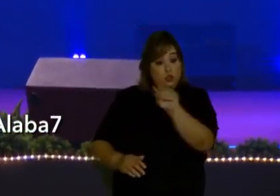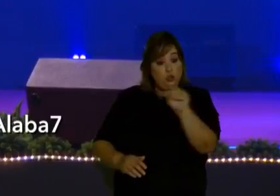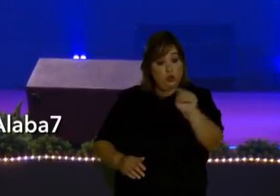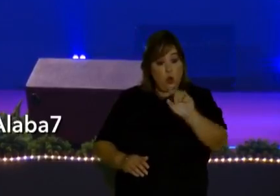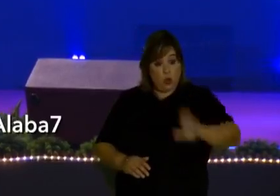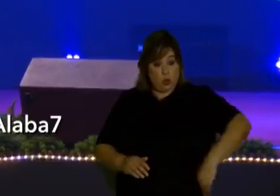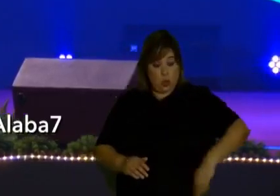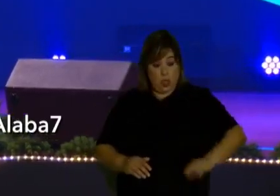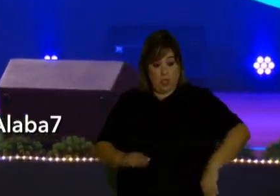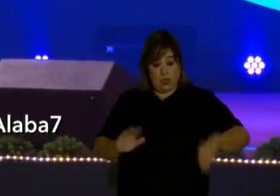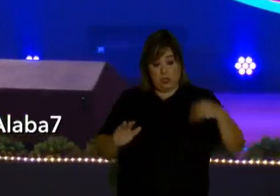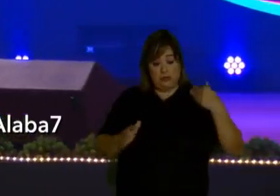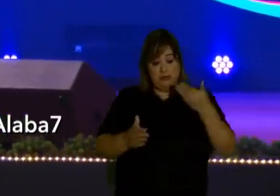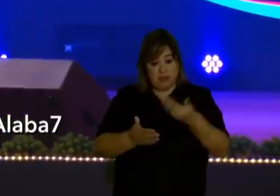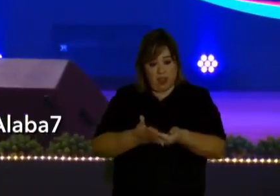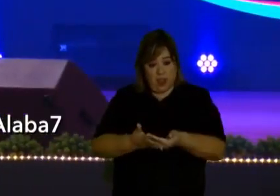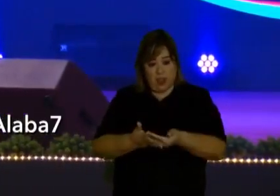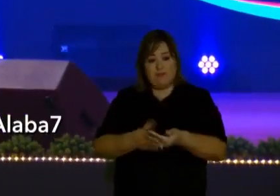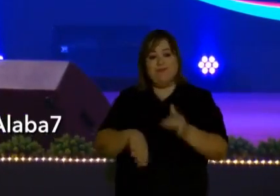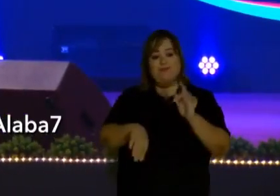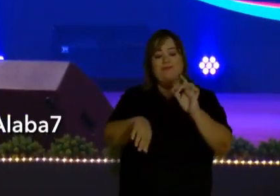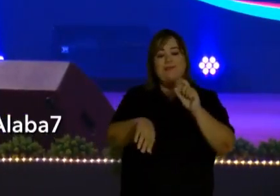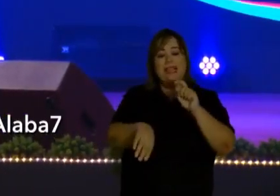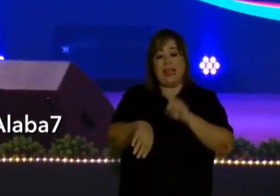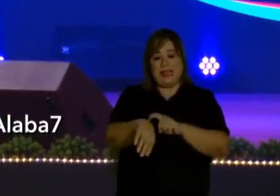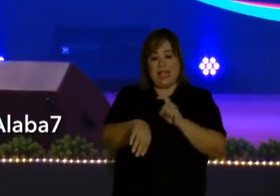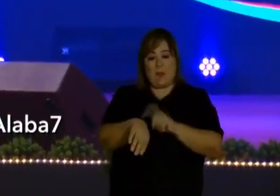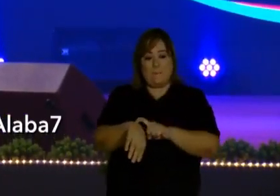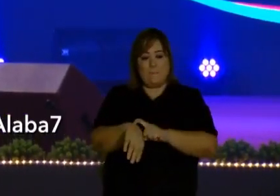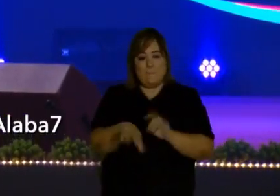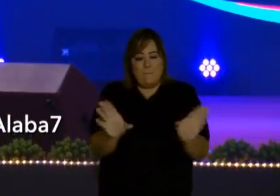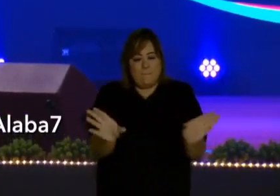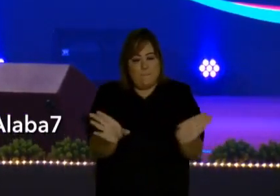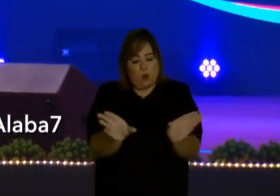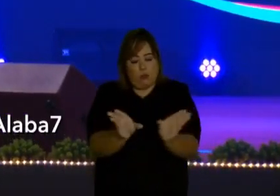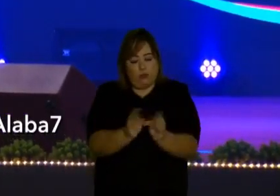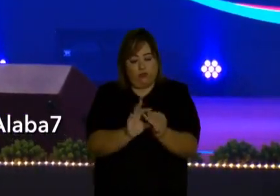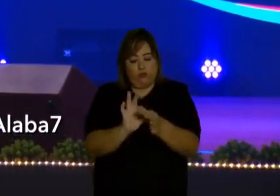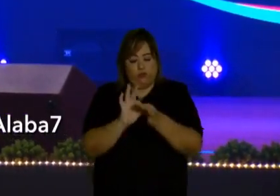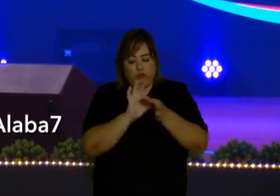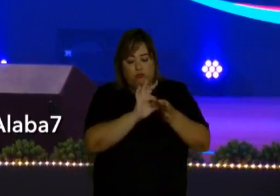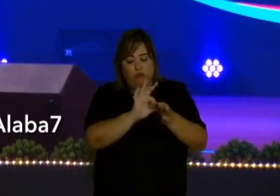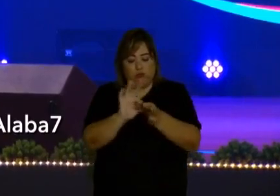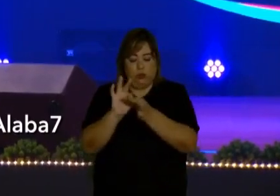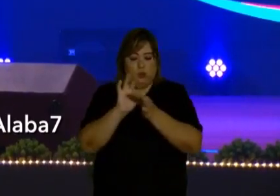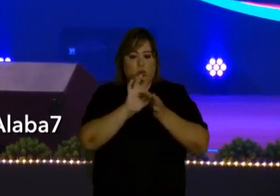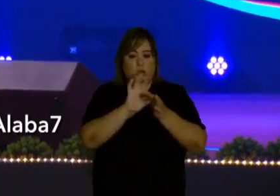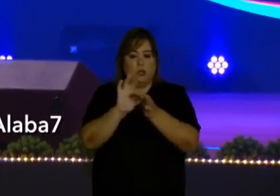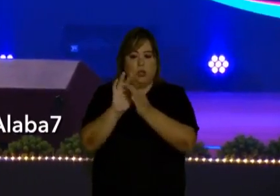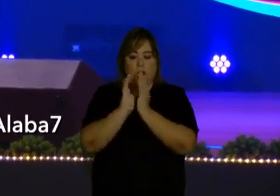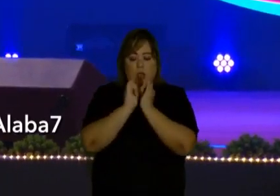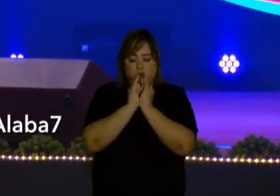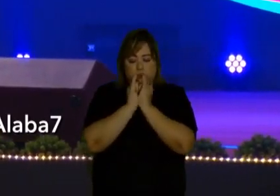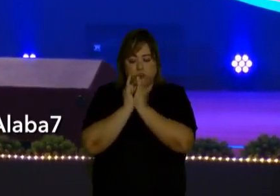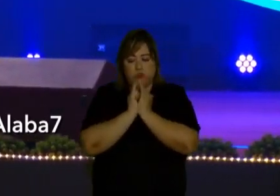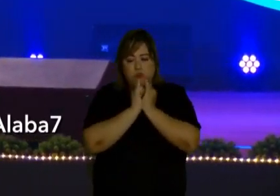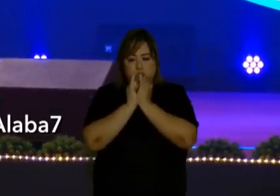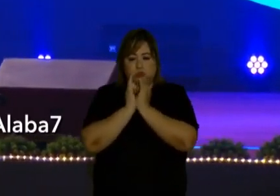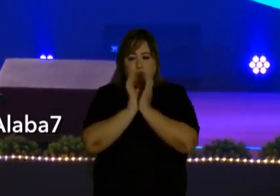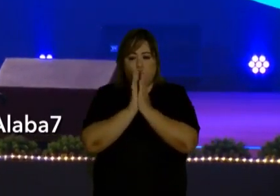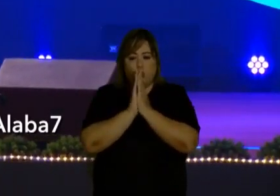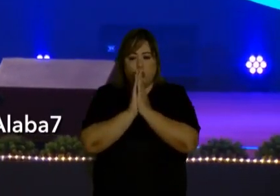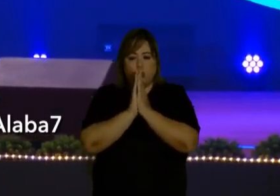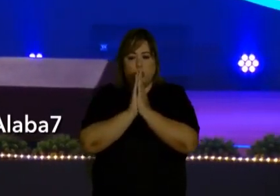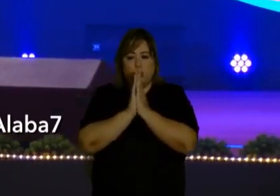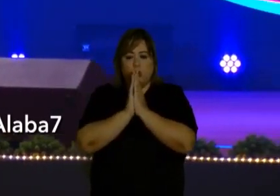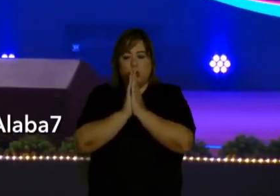exhorto, es una intimidad. Estamos tan bien, tan unidos, tan bello y precioso. Algo precioso. Itzia, vaya